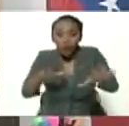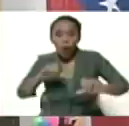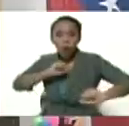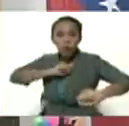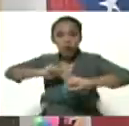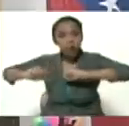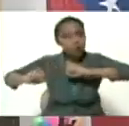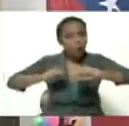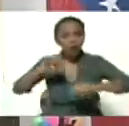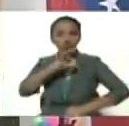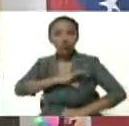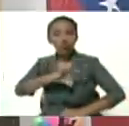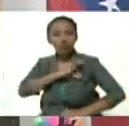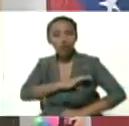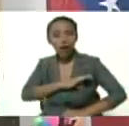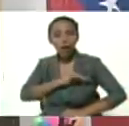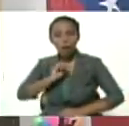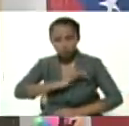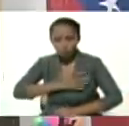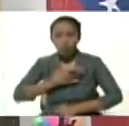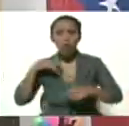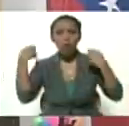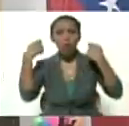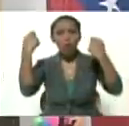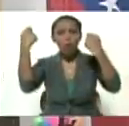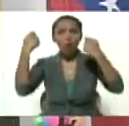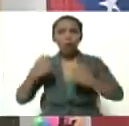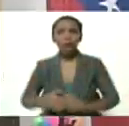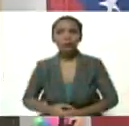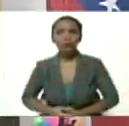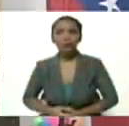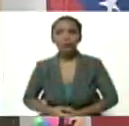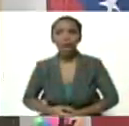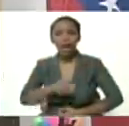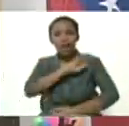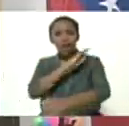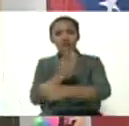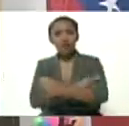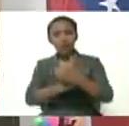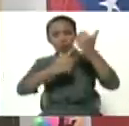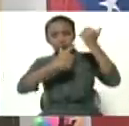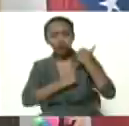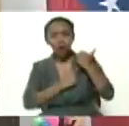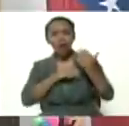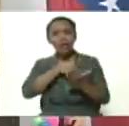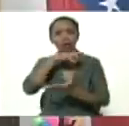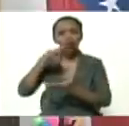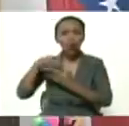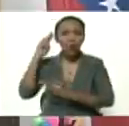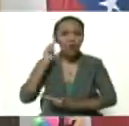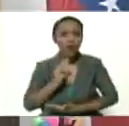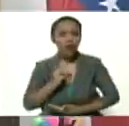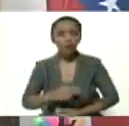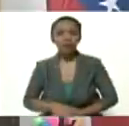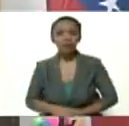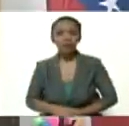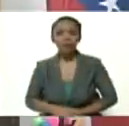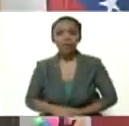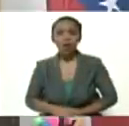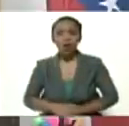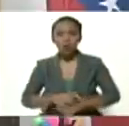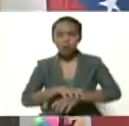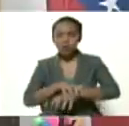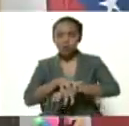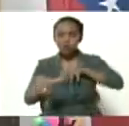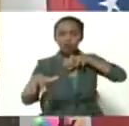movimientos sociales, de poder popular, la Fuerza Armada Nacional Bolivariana, con la máxima